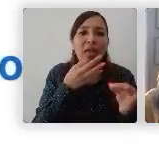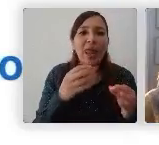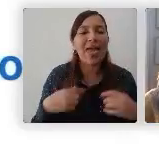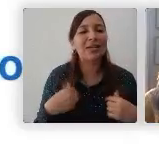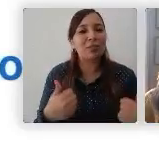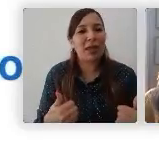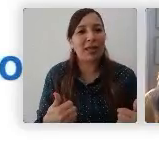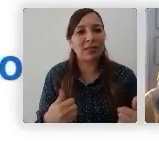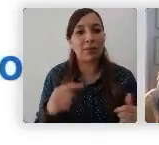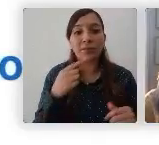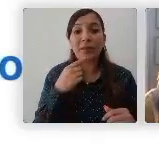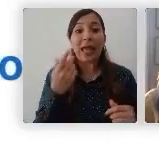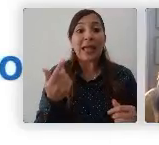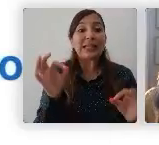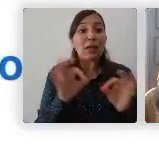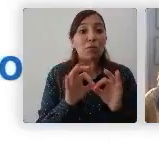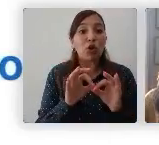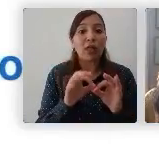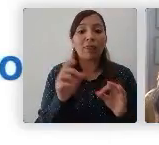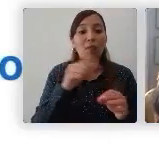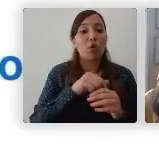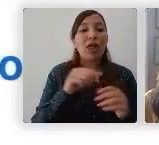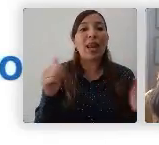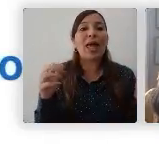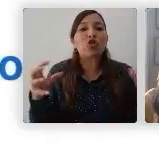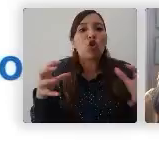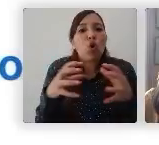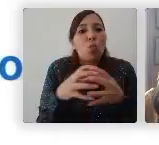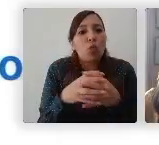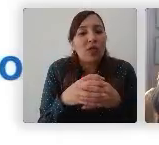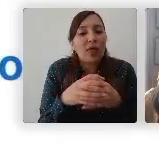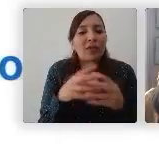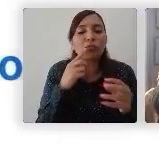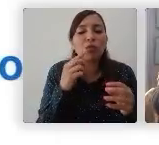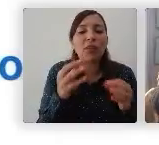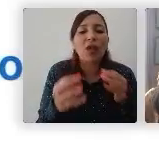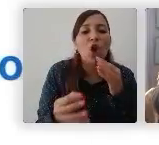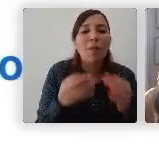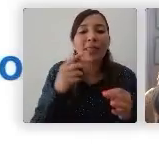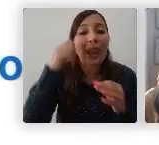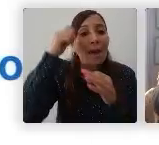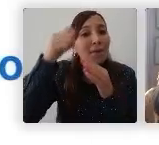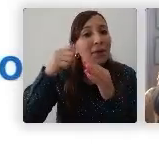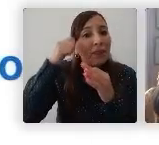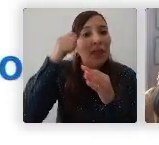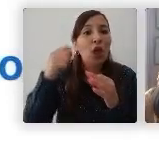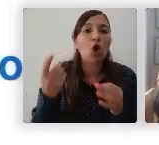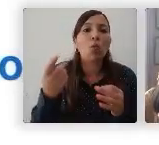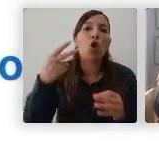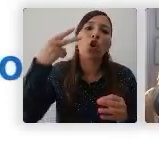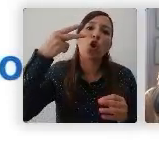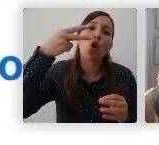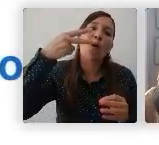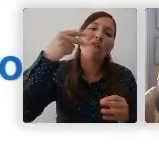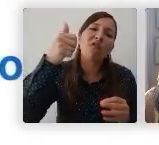comunidades podrían aprovechar y pedir un testimonio para ponerlo dentro de sus páginas web o algún vídeo en redes sociales y